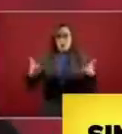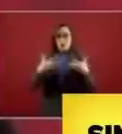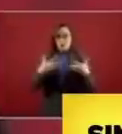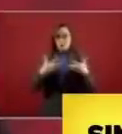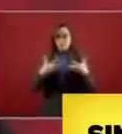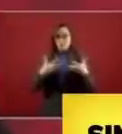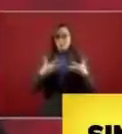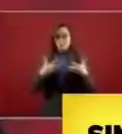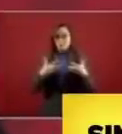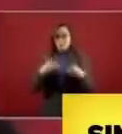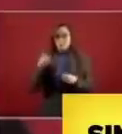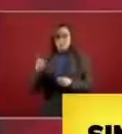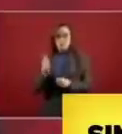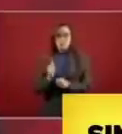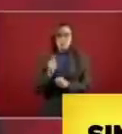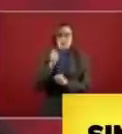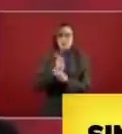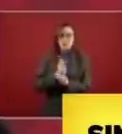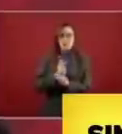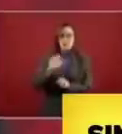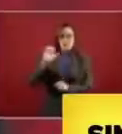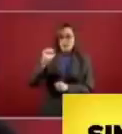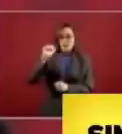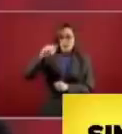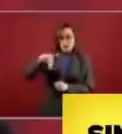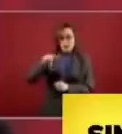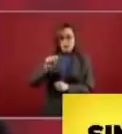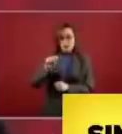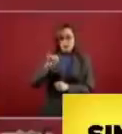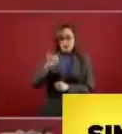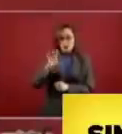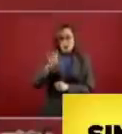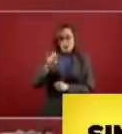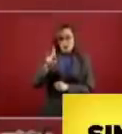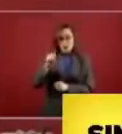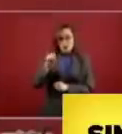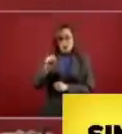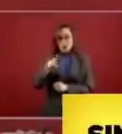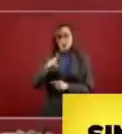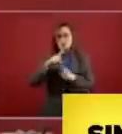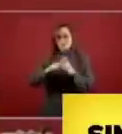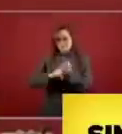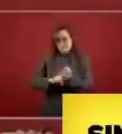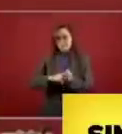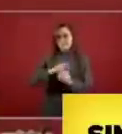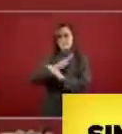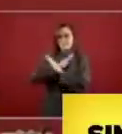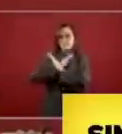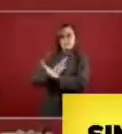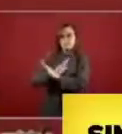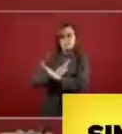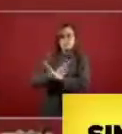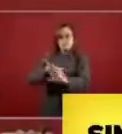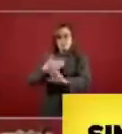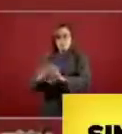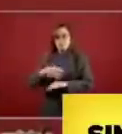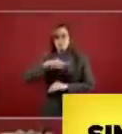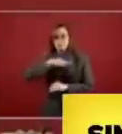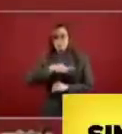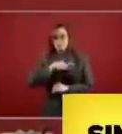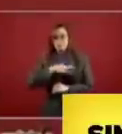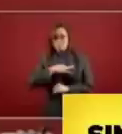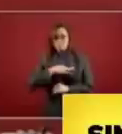detectaría los anticuerpos es decir la reacción del sistema de defensas del cuerpo ante la infección y todavía